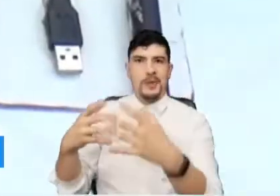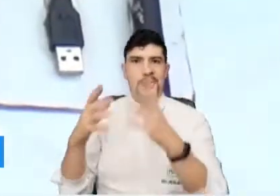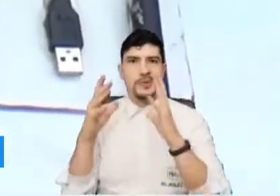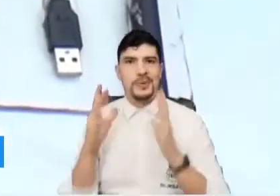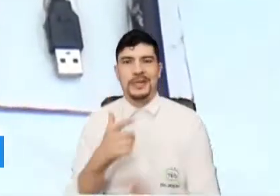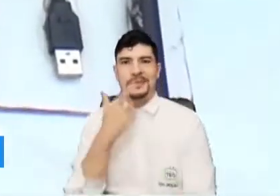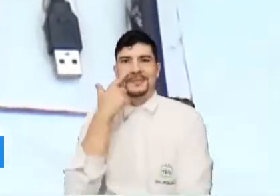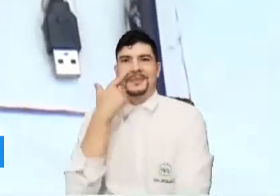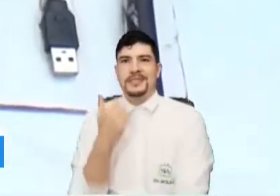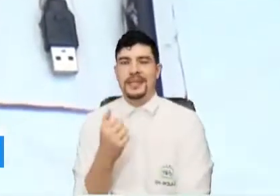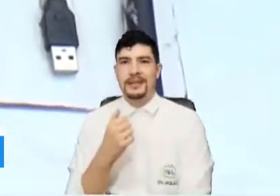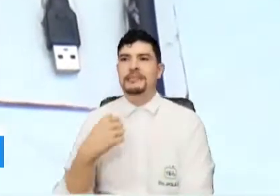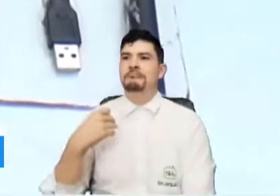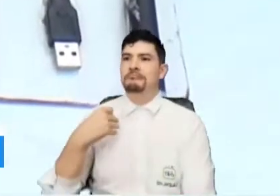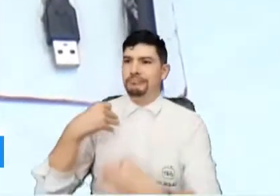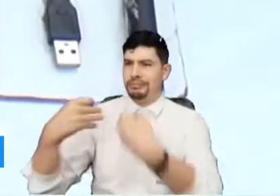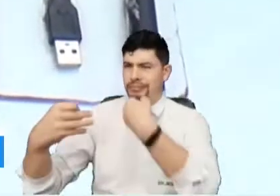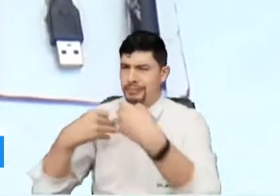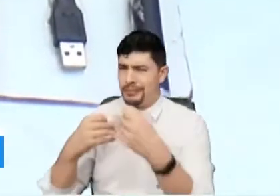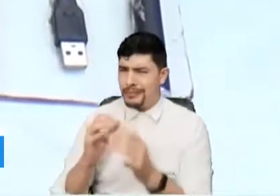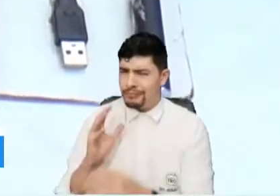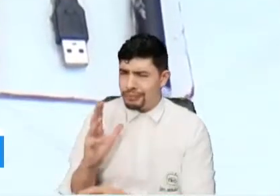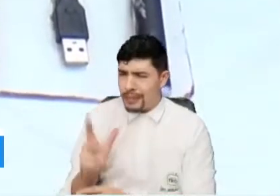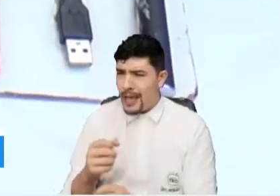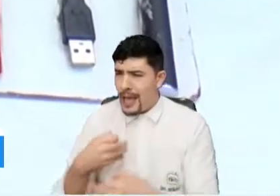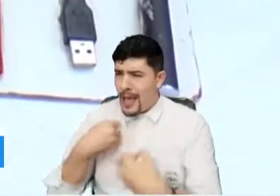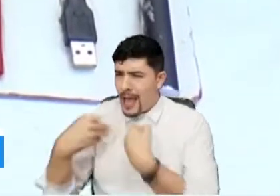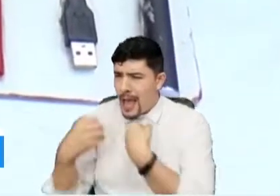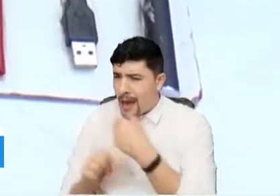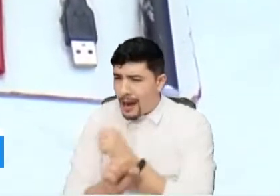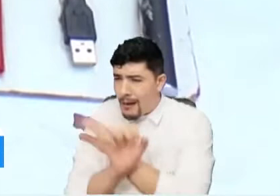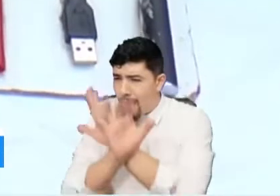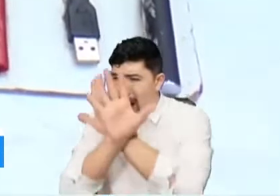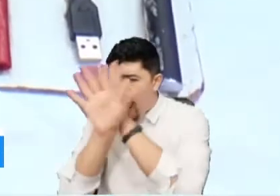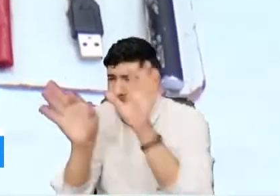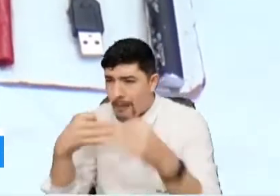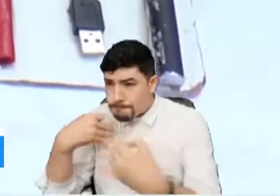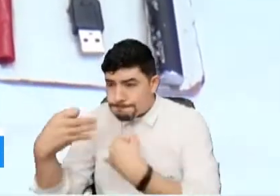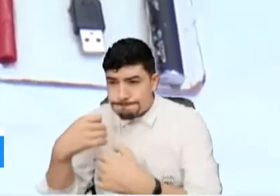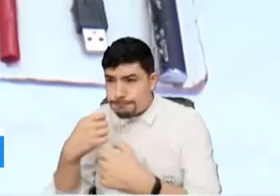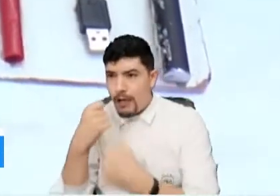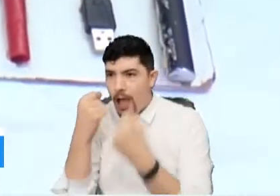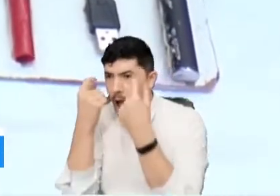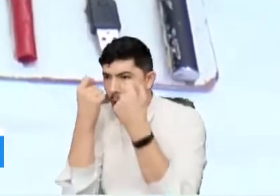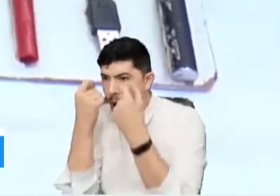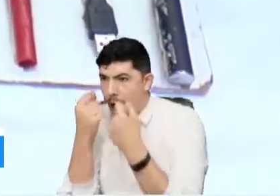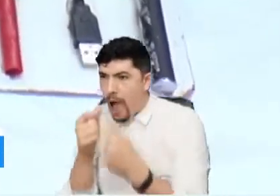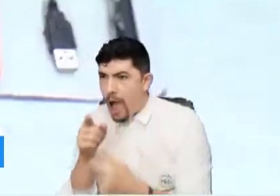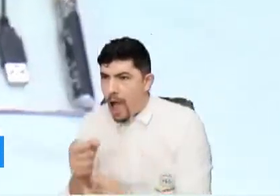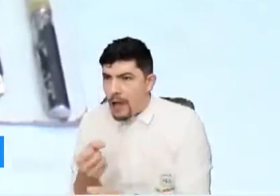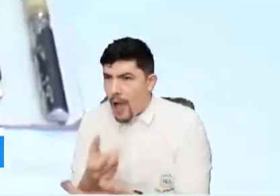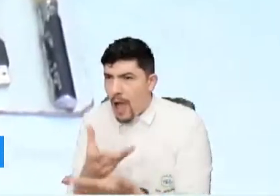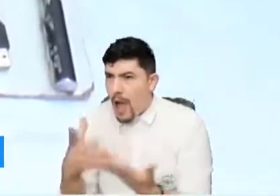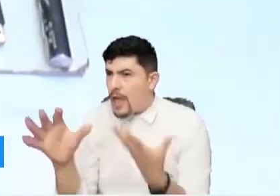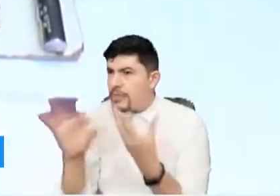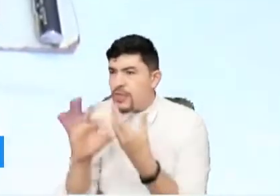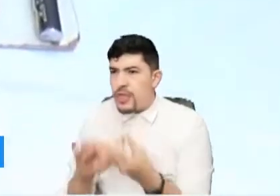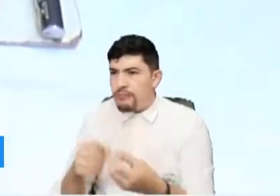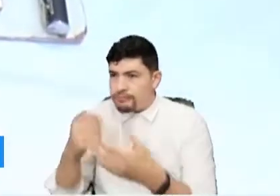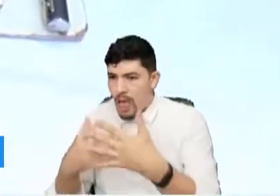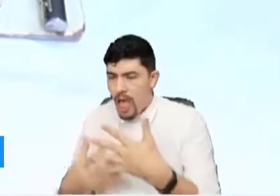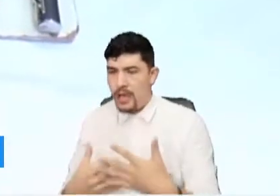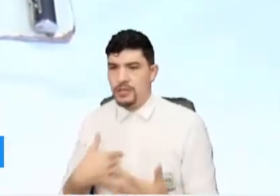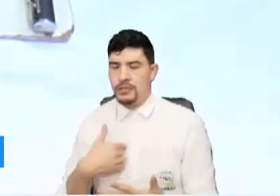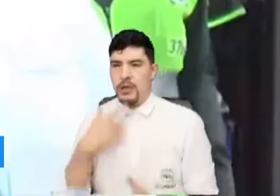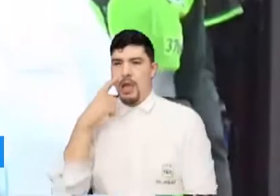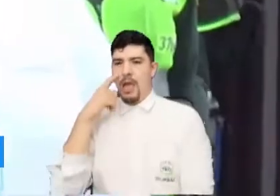me explicaron en detalle lo que yo debía saber en cuestión de drogas para estar pues atenta a